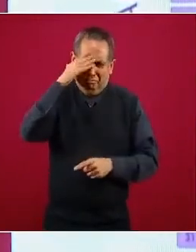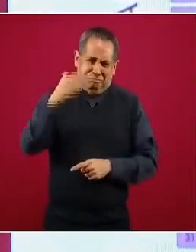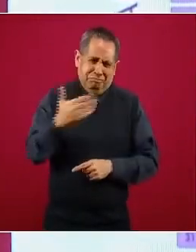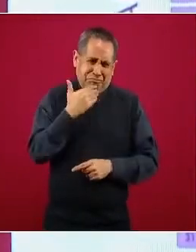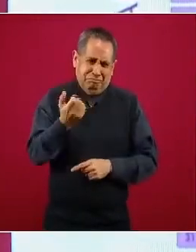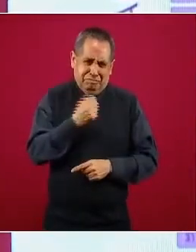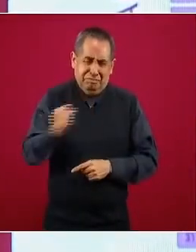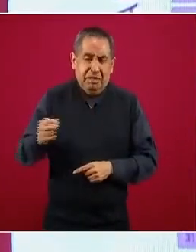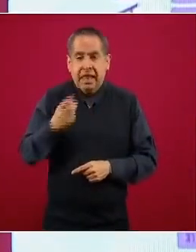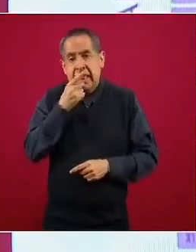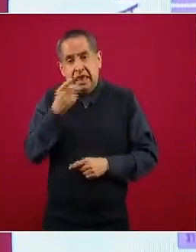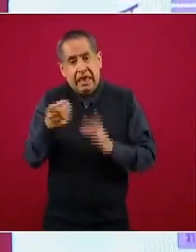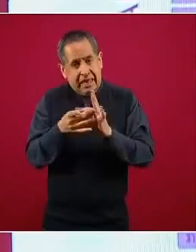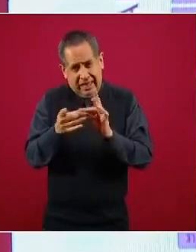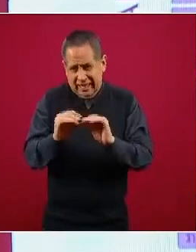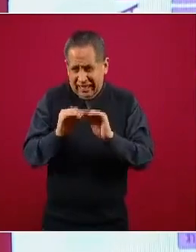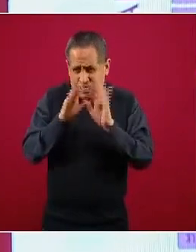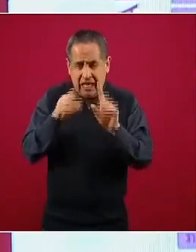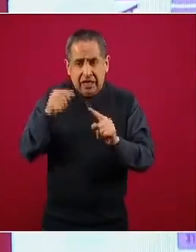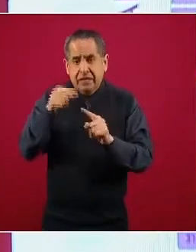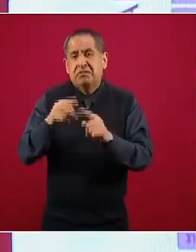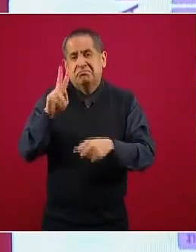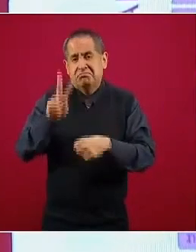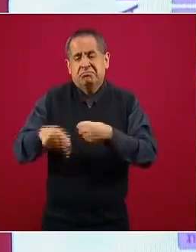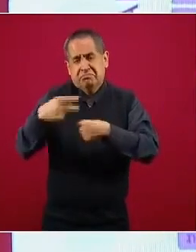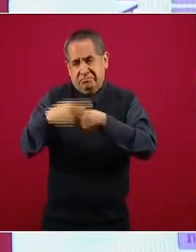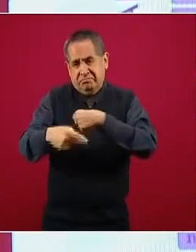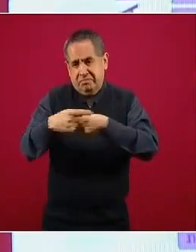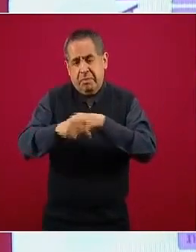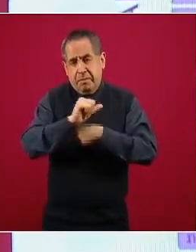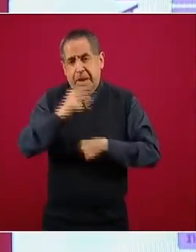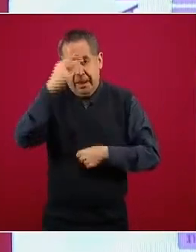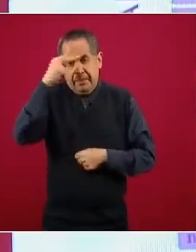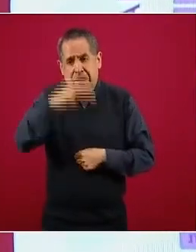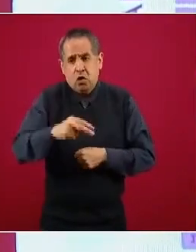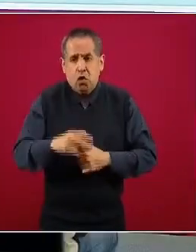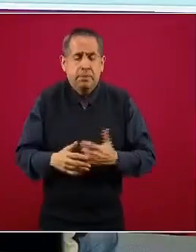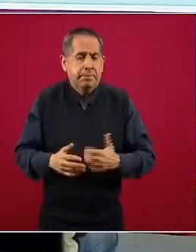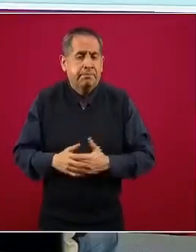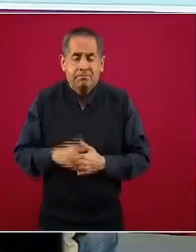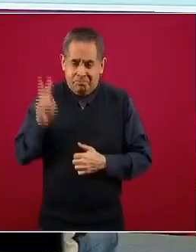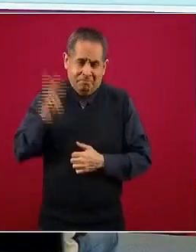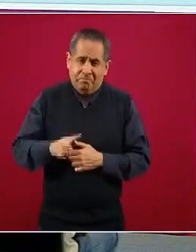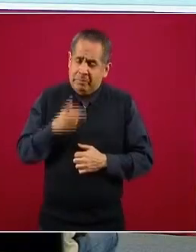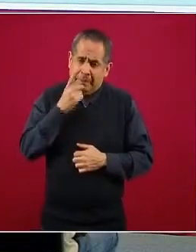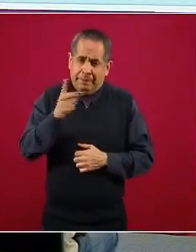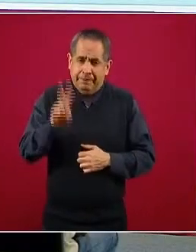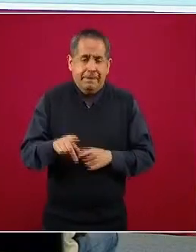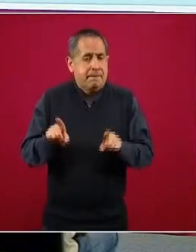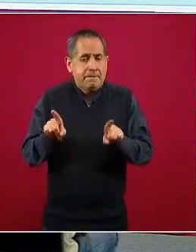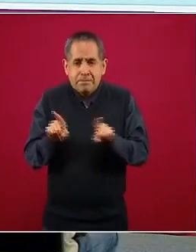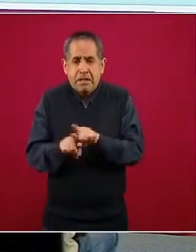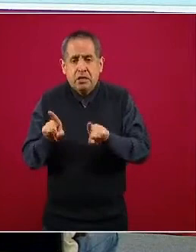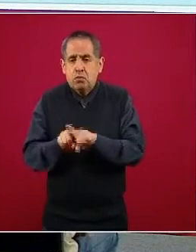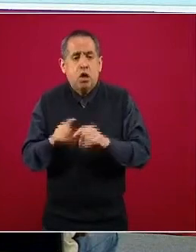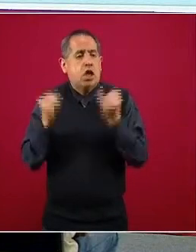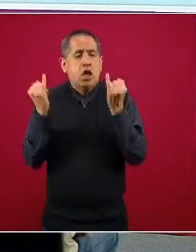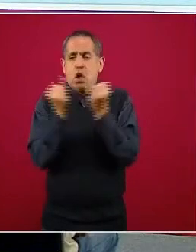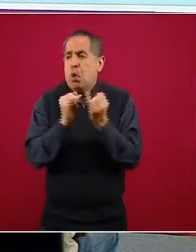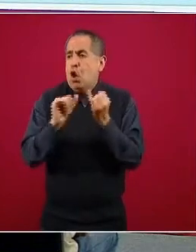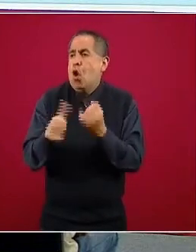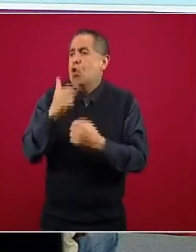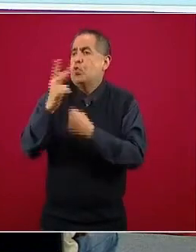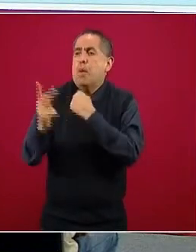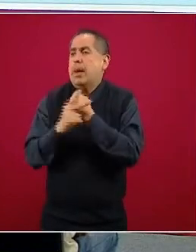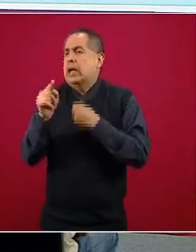competente, enfatizó los riesgos para México. Ciertamente dijo, igual que cualquier otro país, porque son